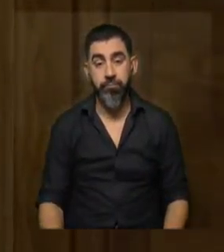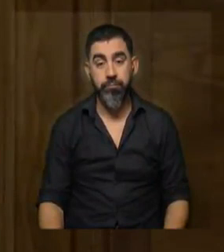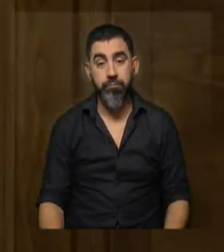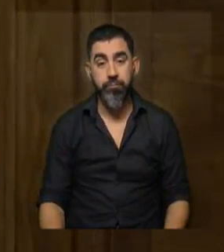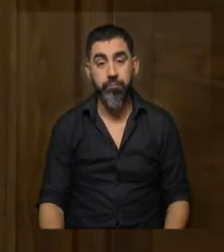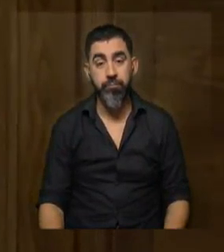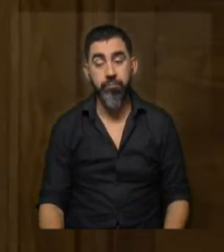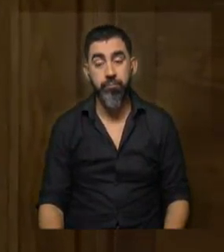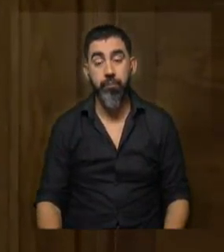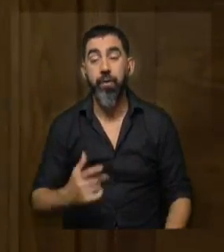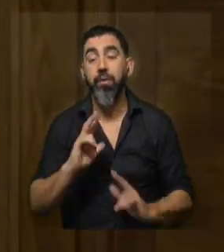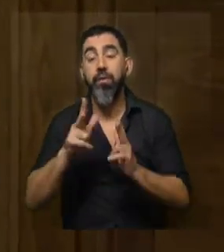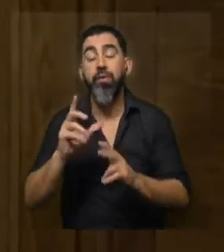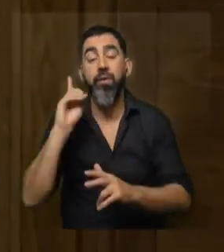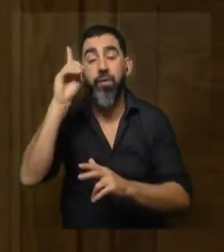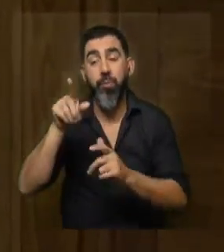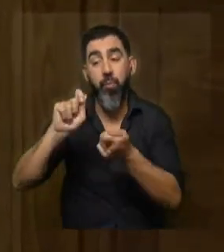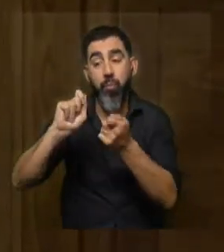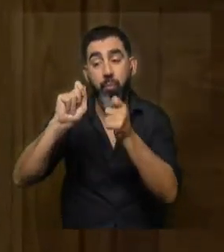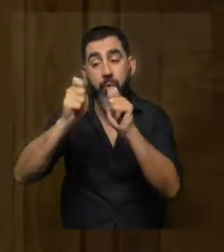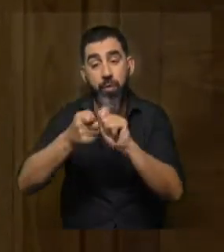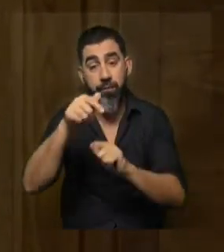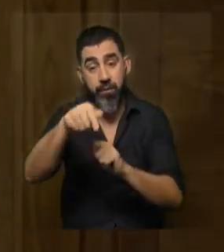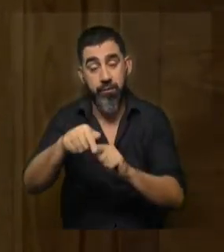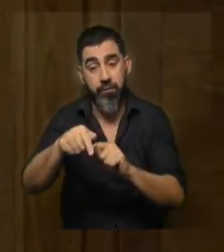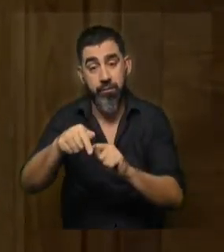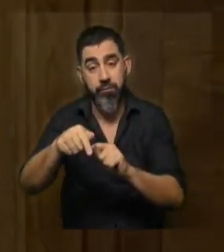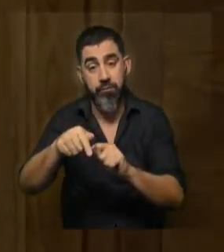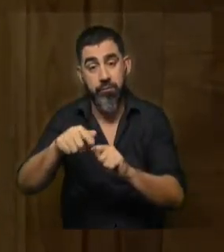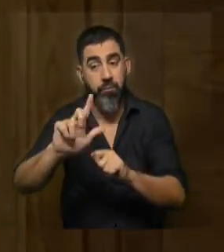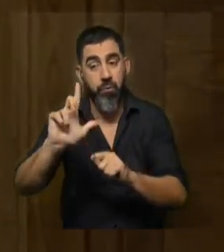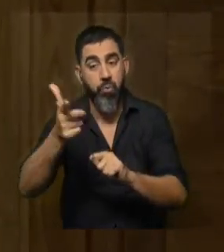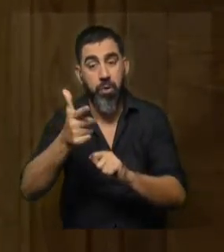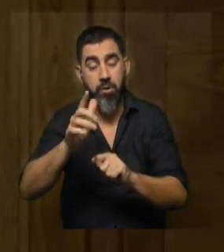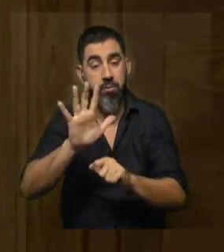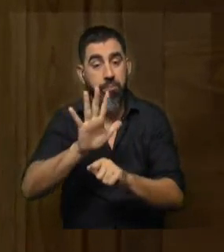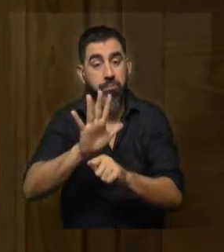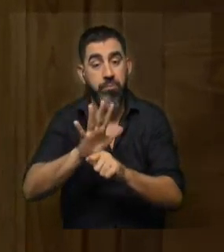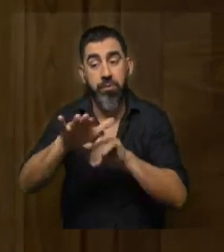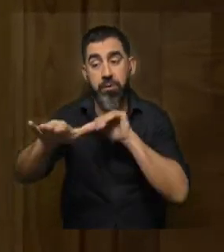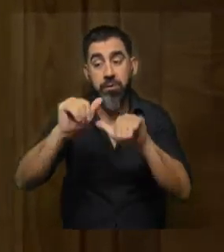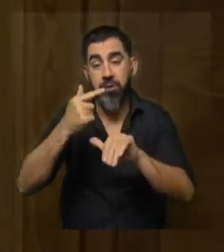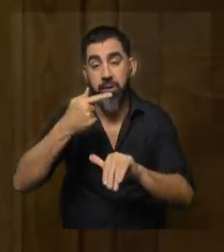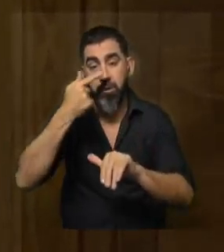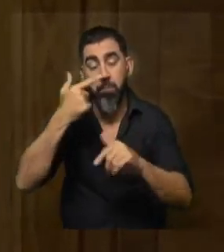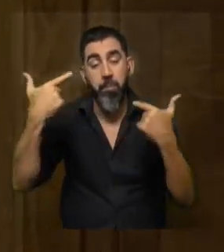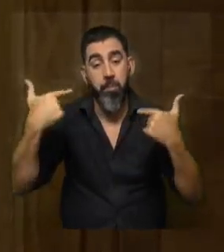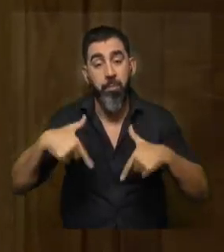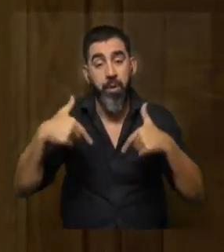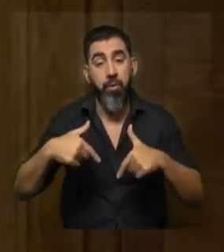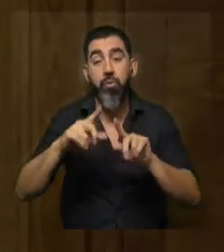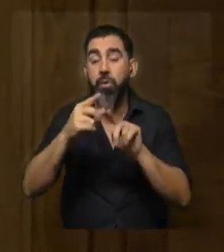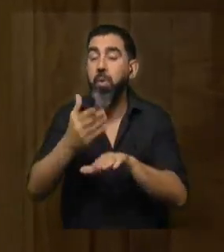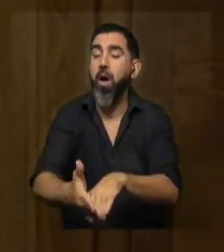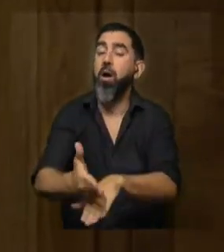según Carballo esta modificación bueno además no tiene un llamado de interés ministerial que debió